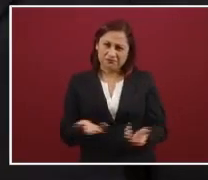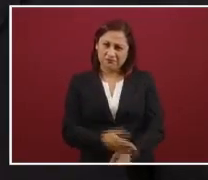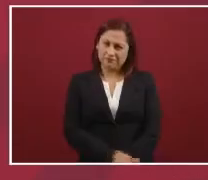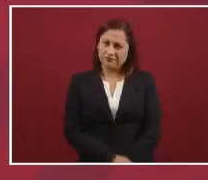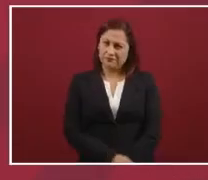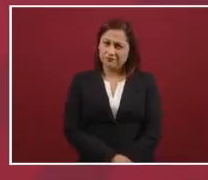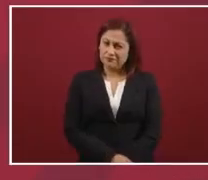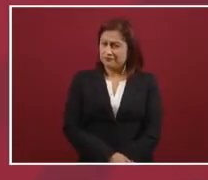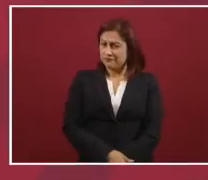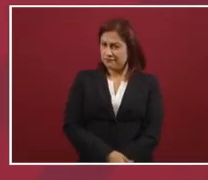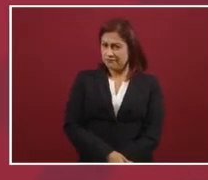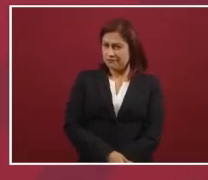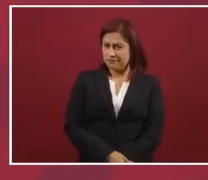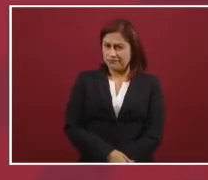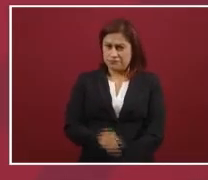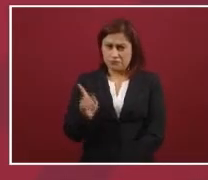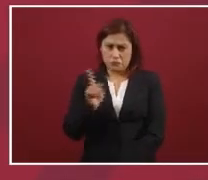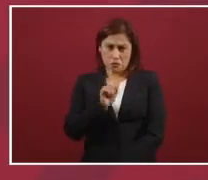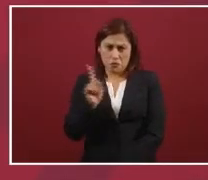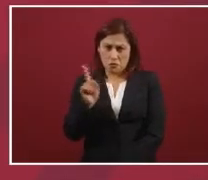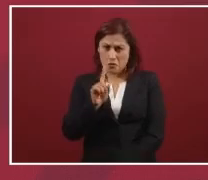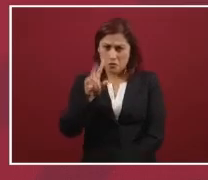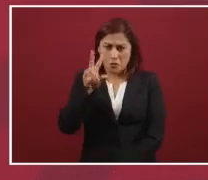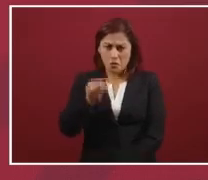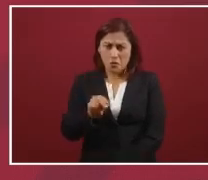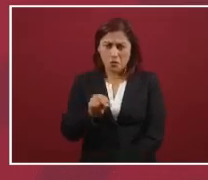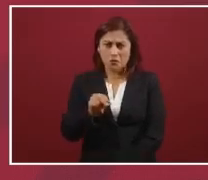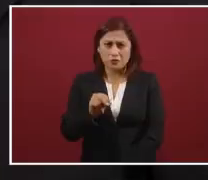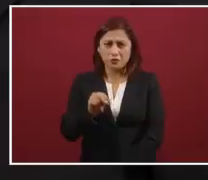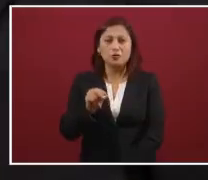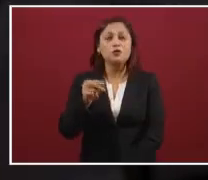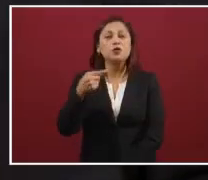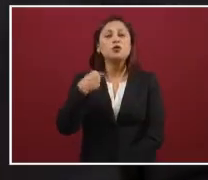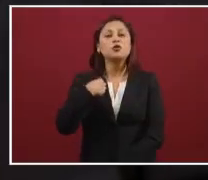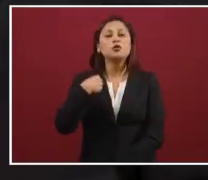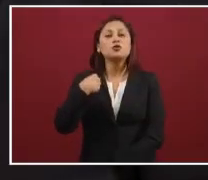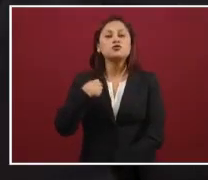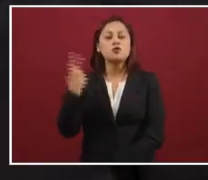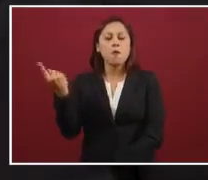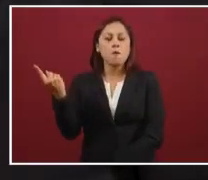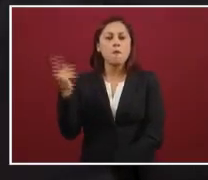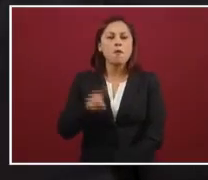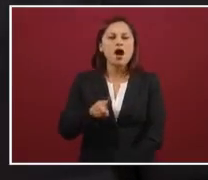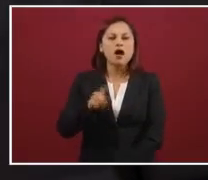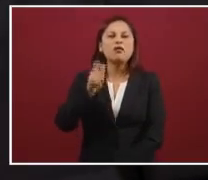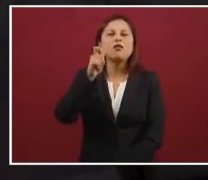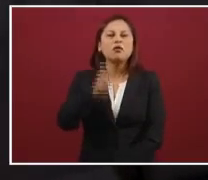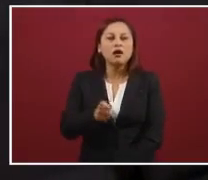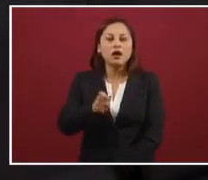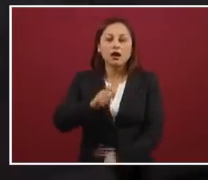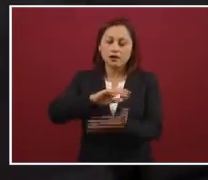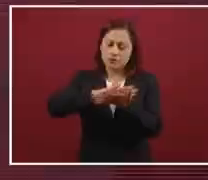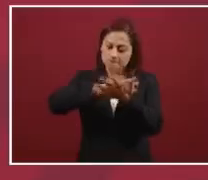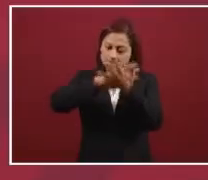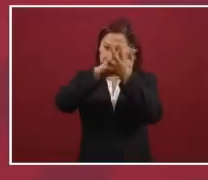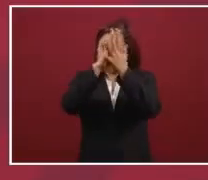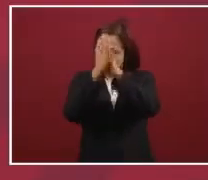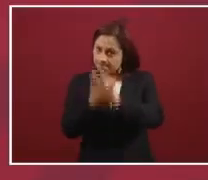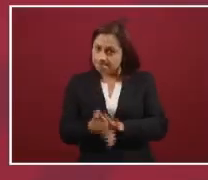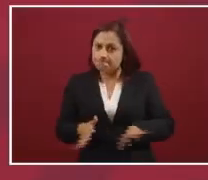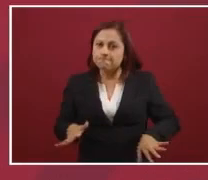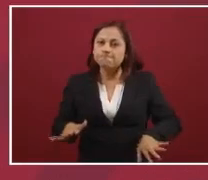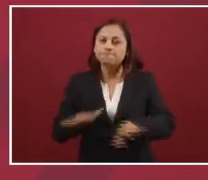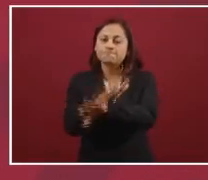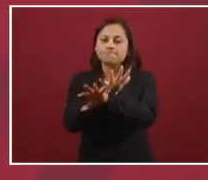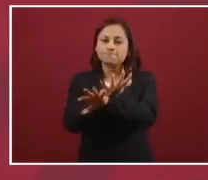No, el mandato es transformar y me lo están diciendo en la